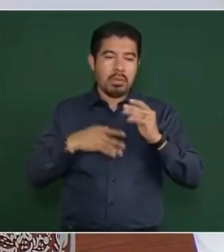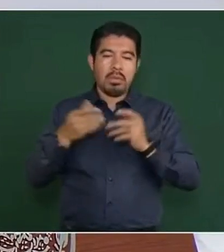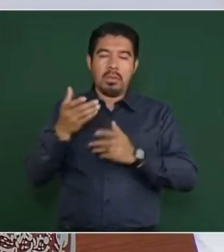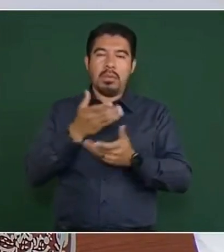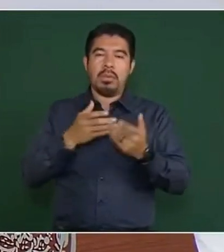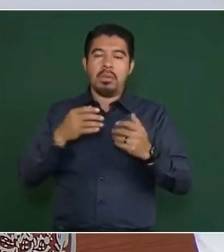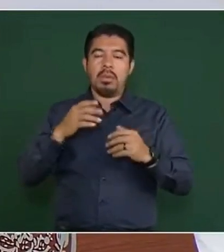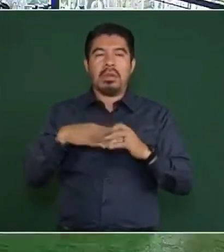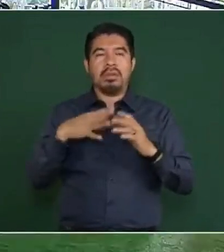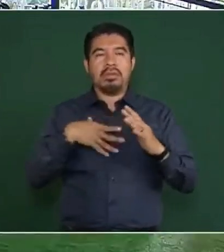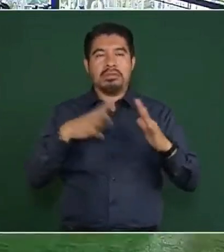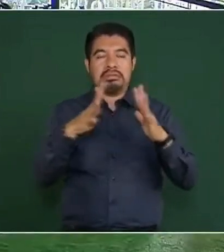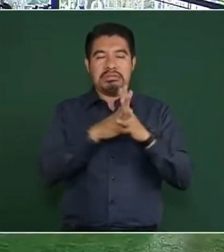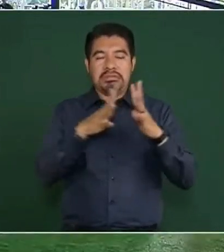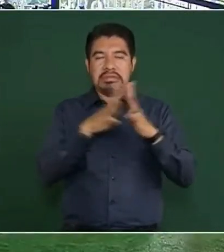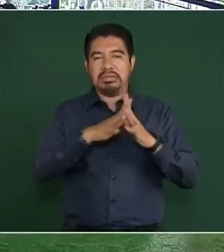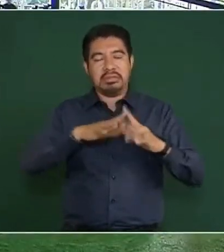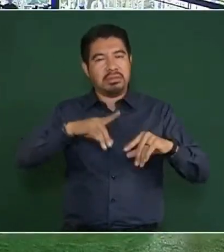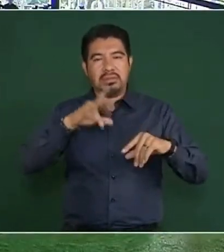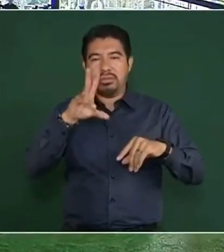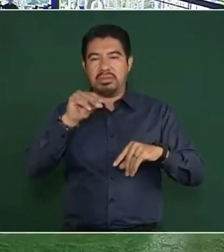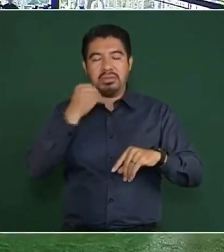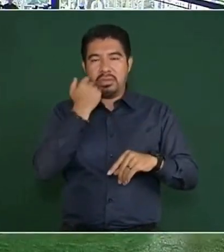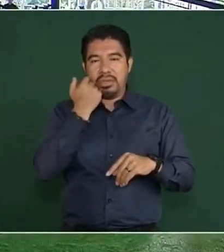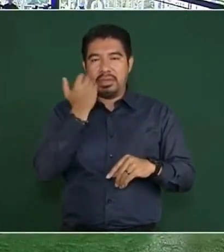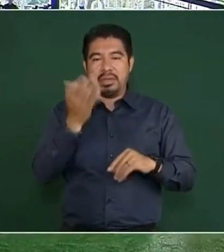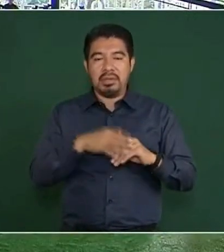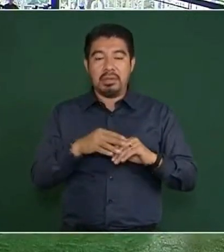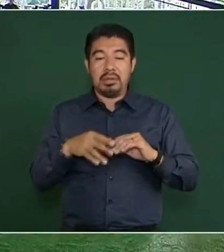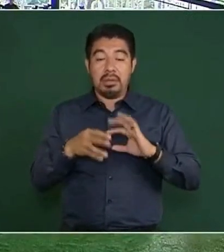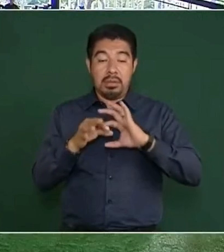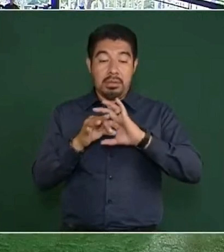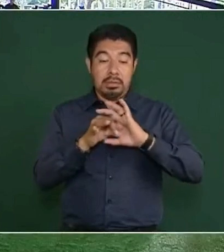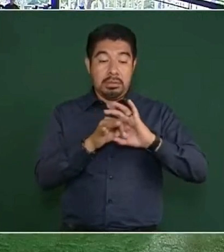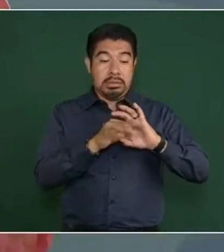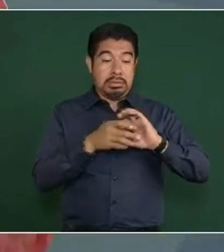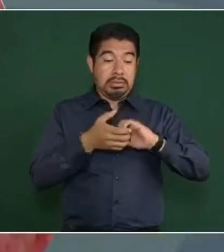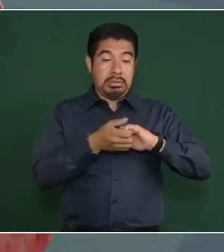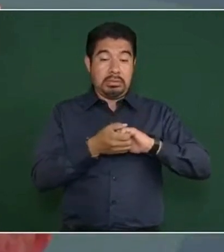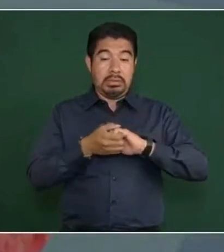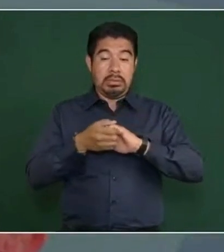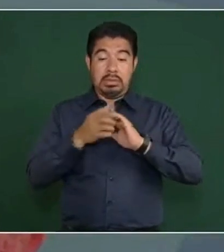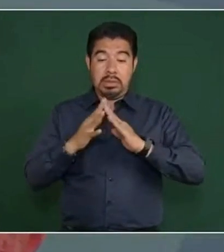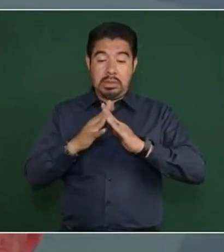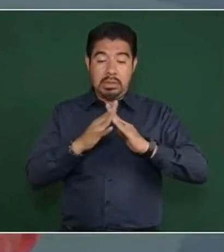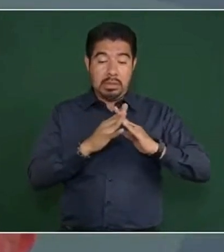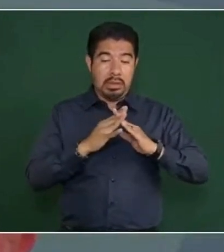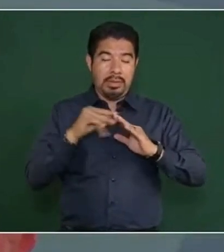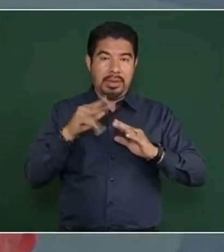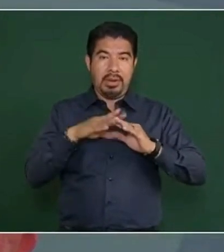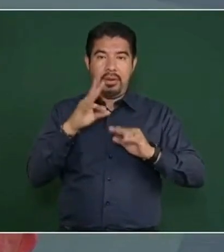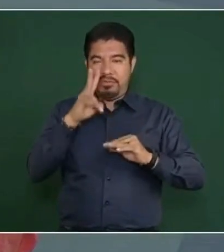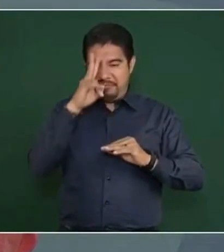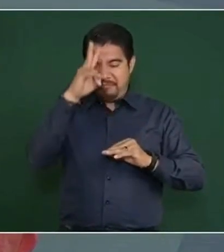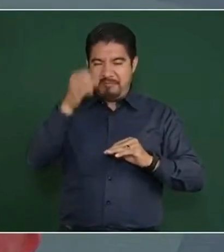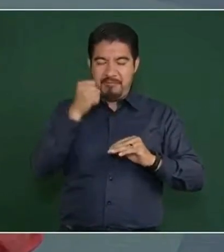guerra, que el mantener hegemonías con el uso de la